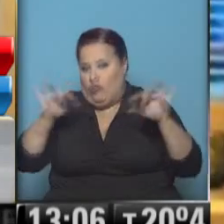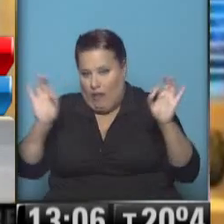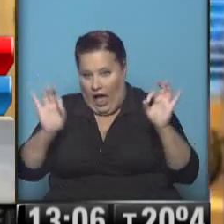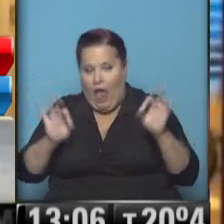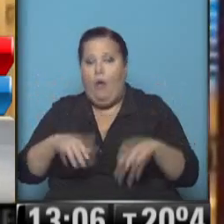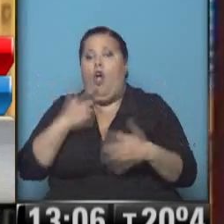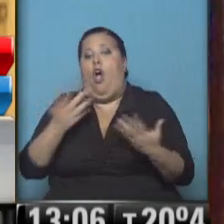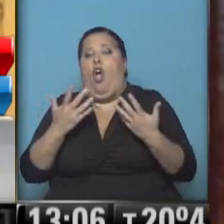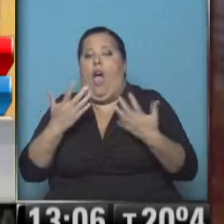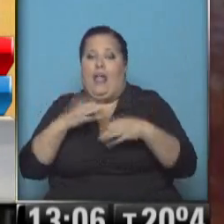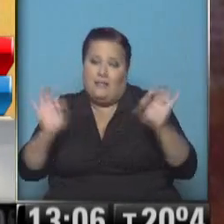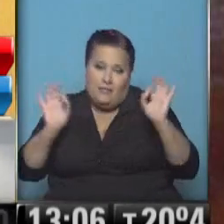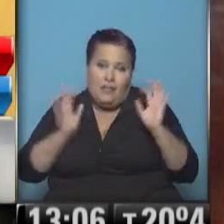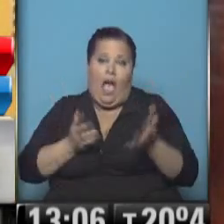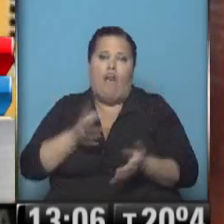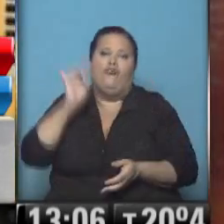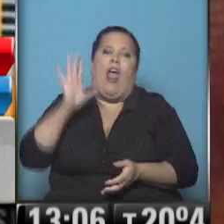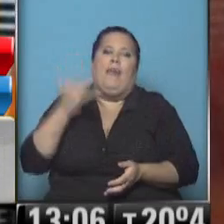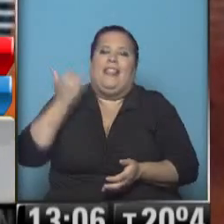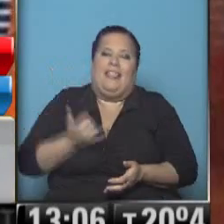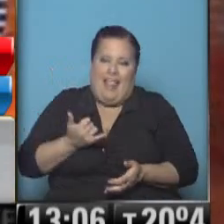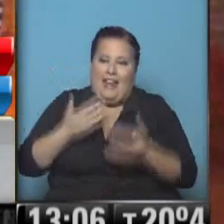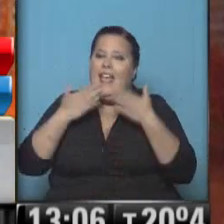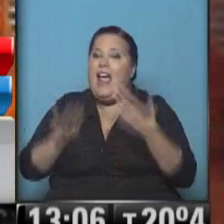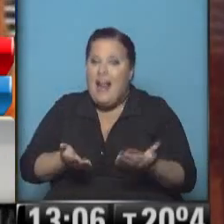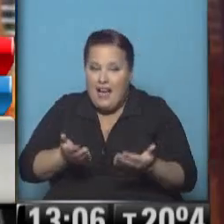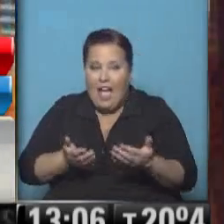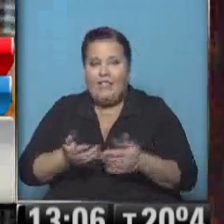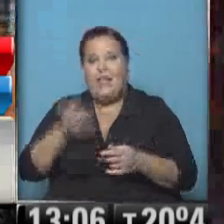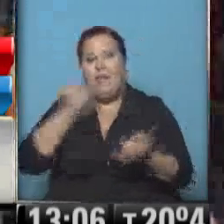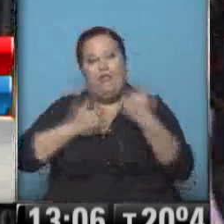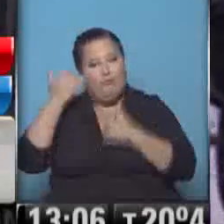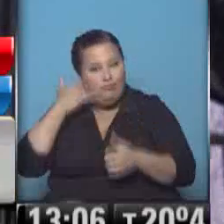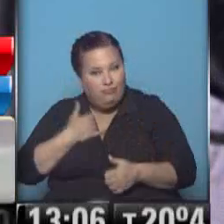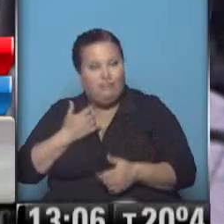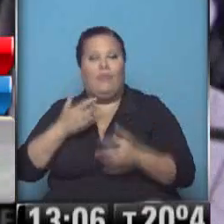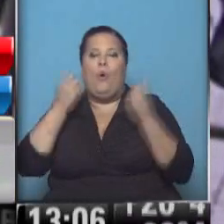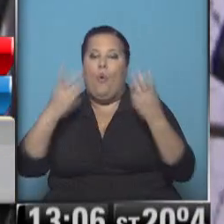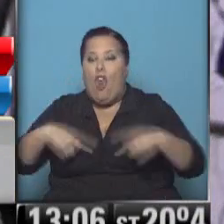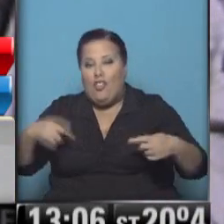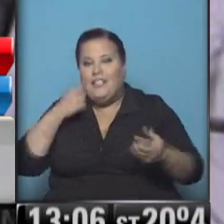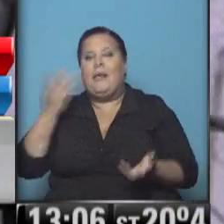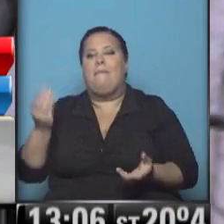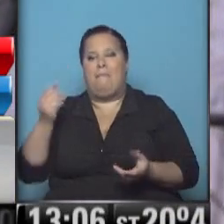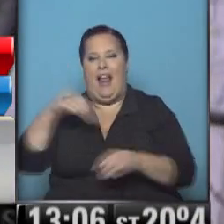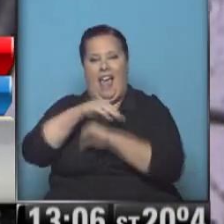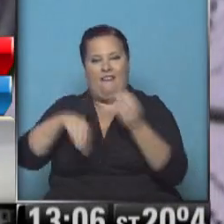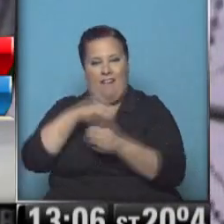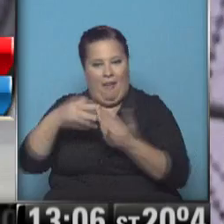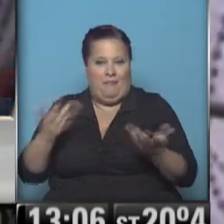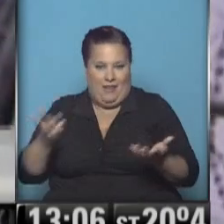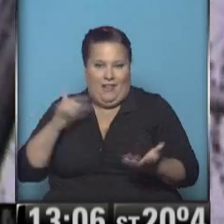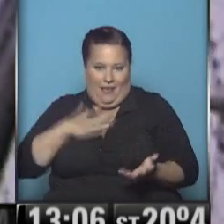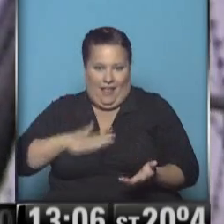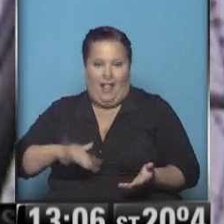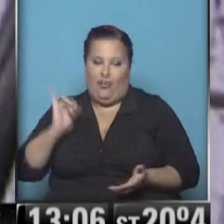que así sea, ¿no? Que pase a ser solo tenencia. Gracias, doctor, por esta comunicación y una buena noticia para la familia, sin lugar a